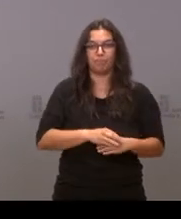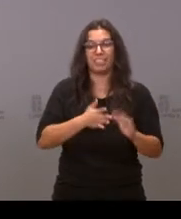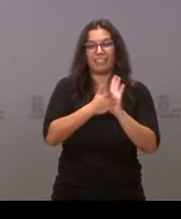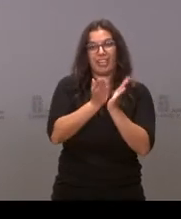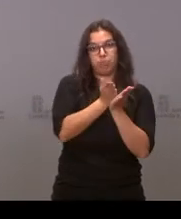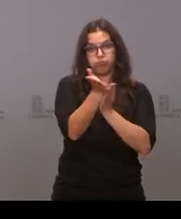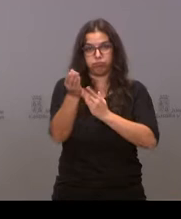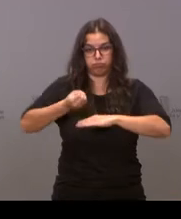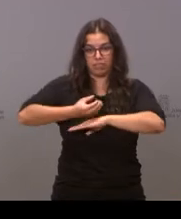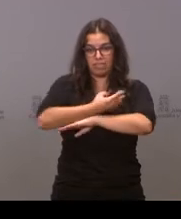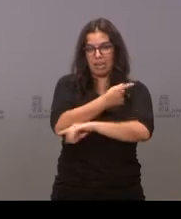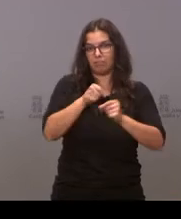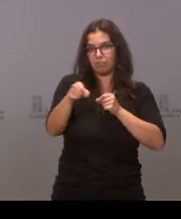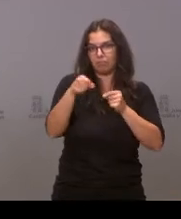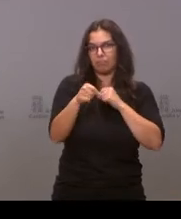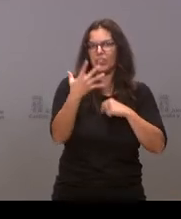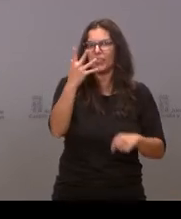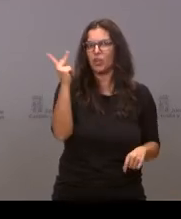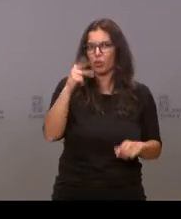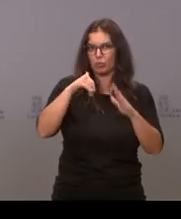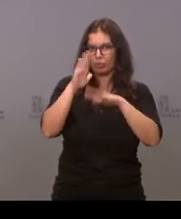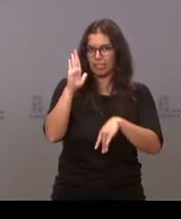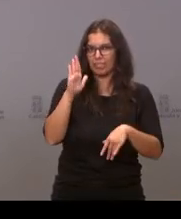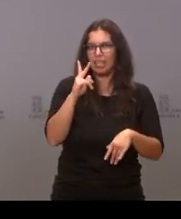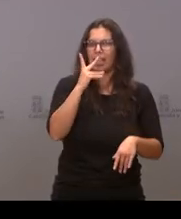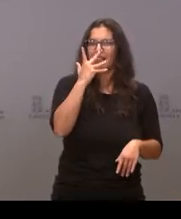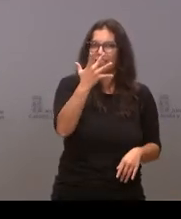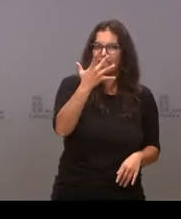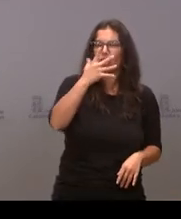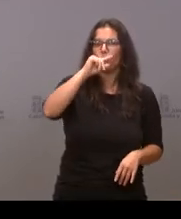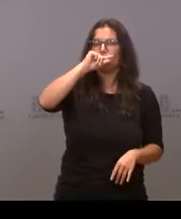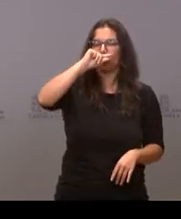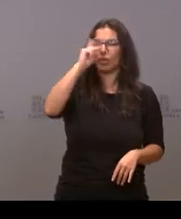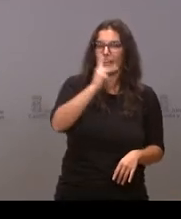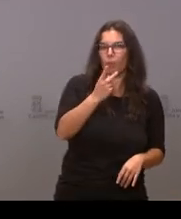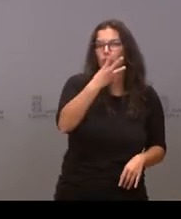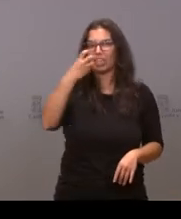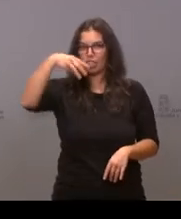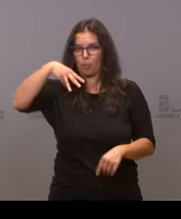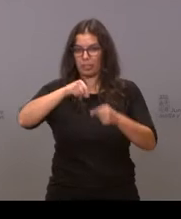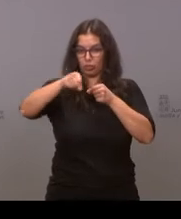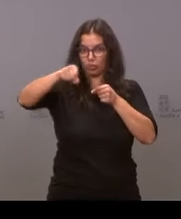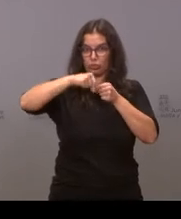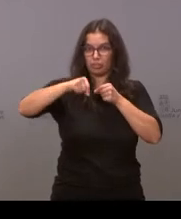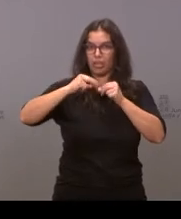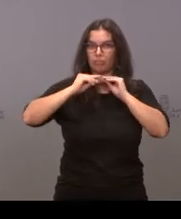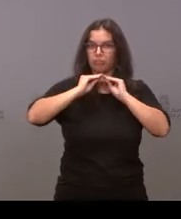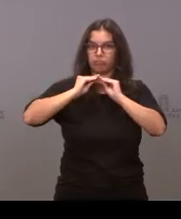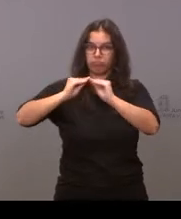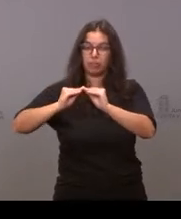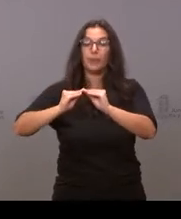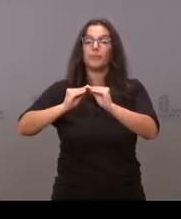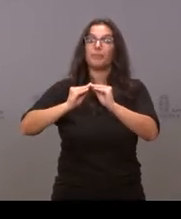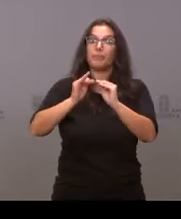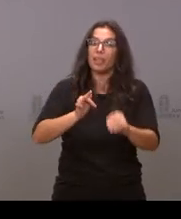de algo más de 5 kilómetros 5 kilómetros 300 metros que además consideramos